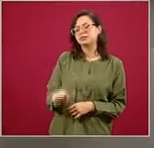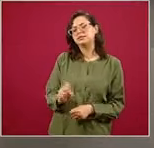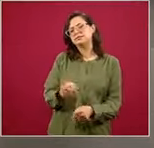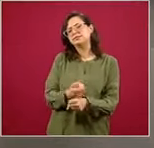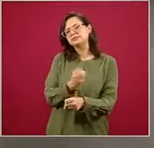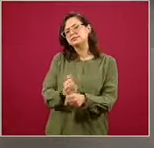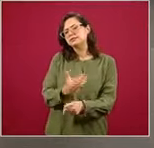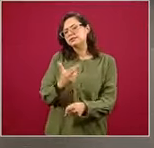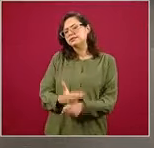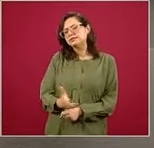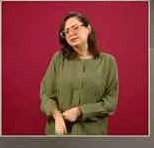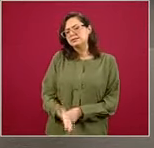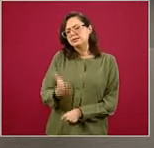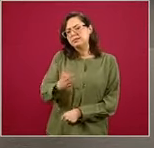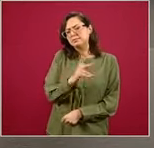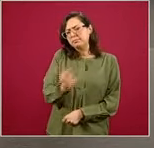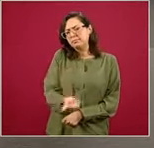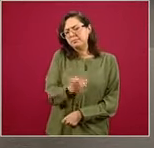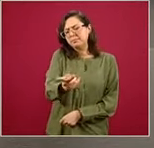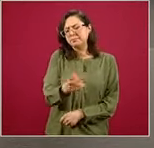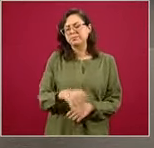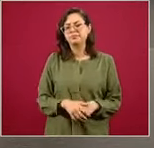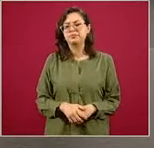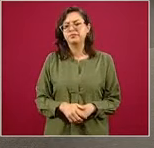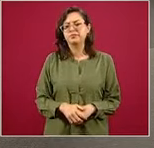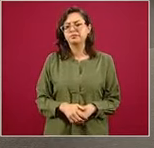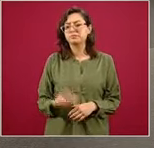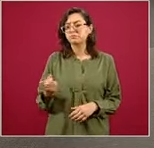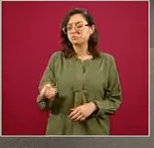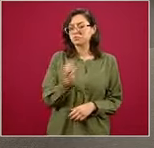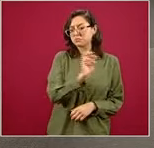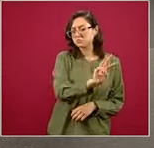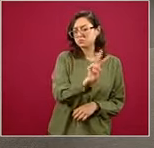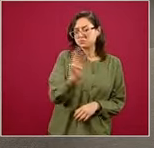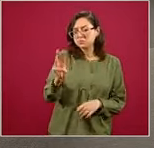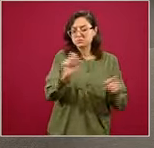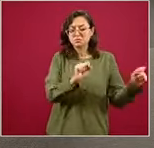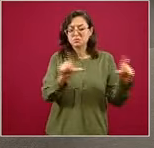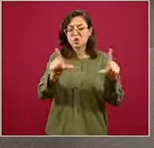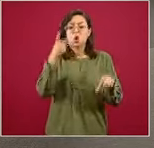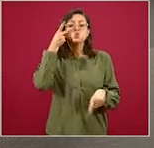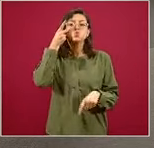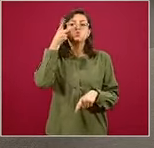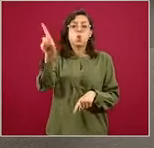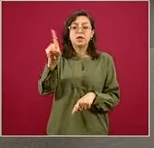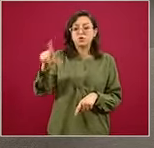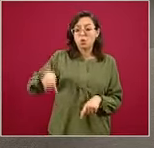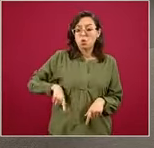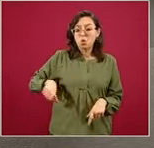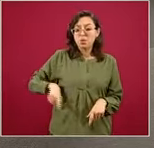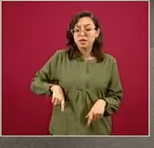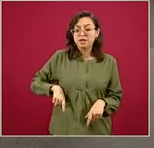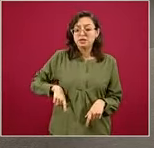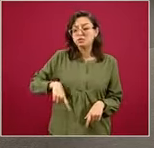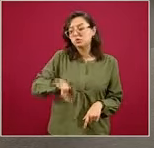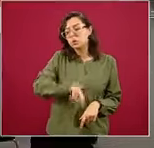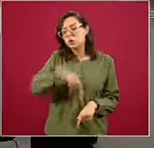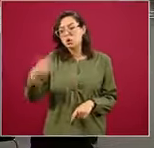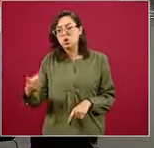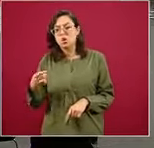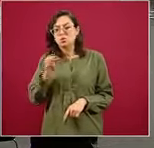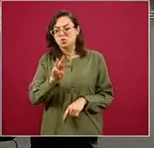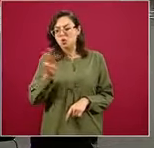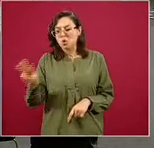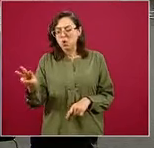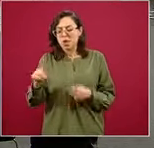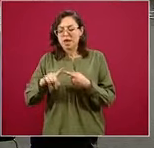dos preguntas. Una, ¿el portal sería propiedad de alguna dependencia de gobierno, del gobierno federal, tomando en cuenta que las otras dos es del INEGI y la